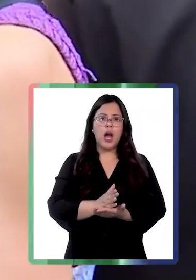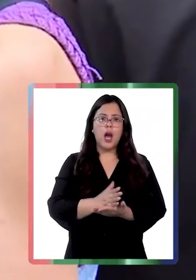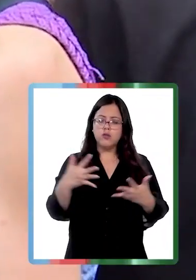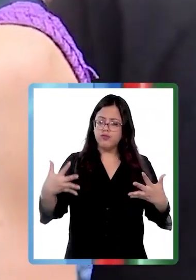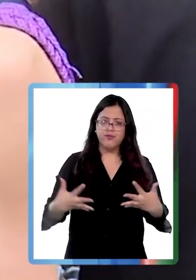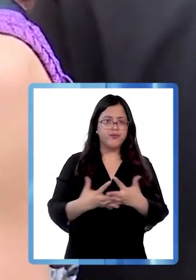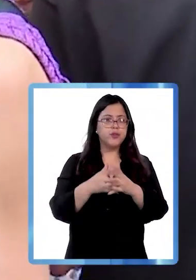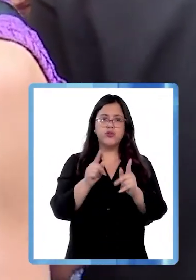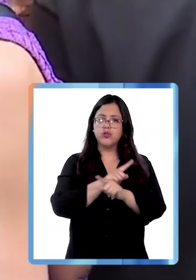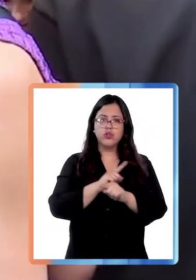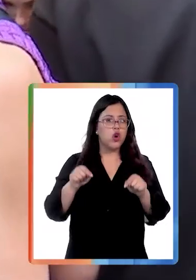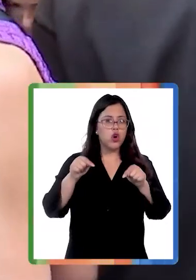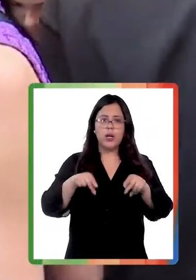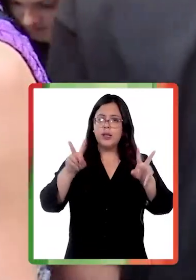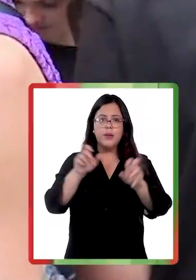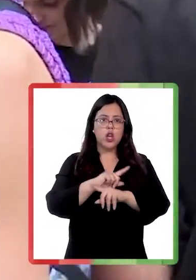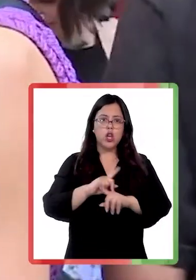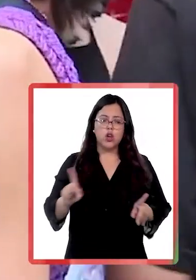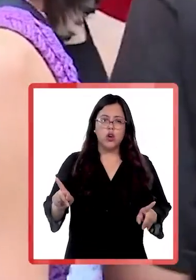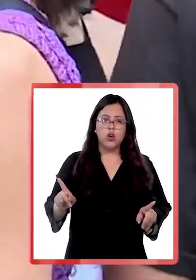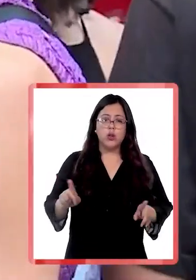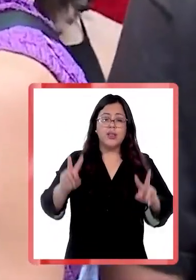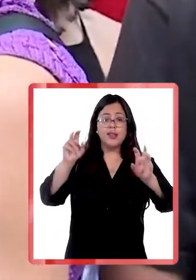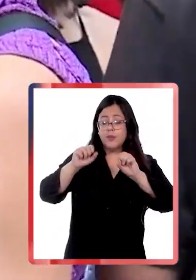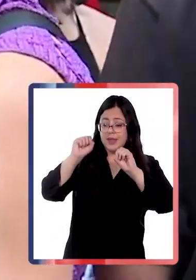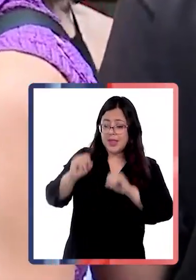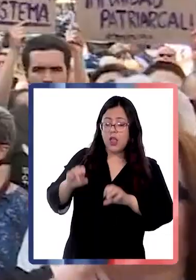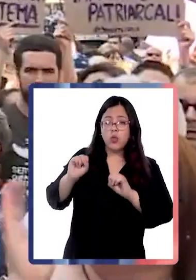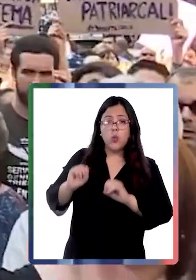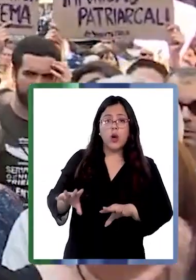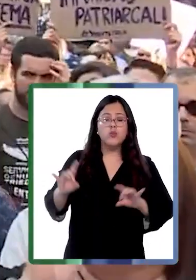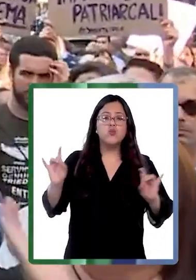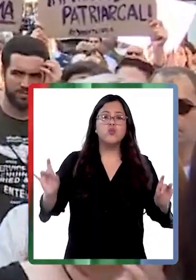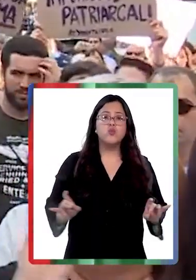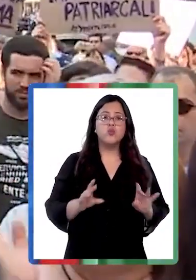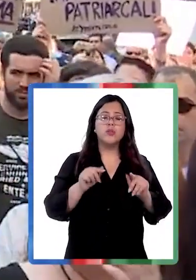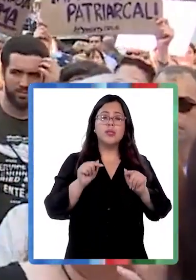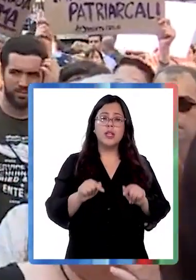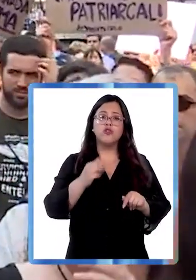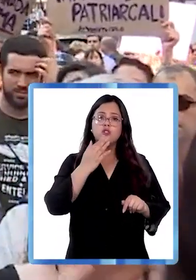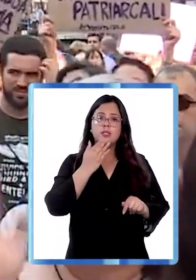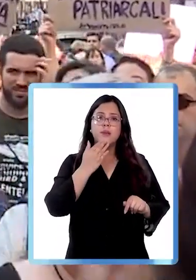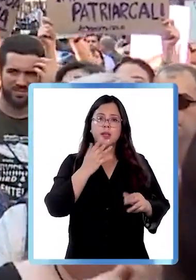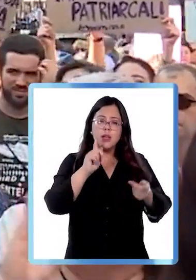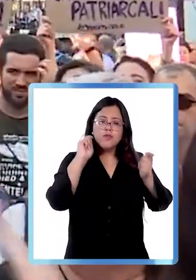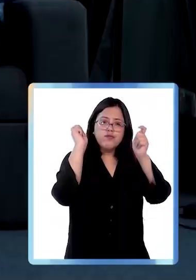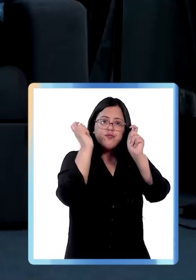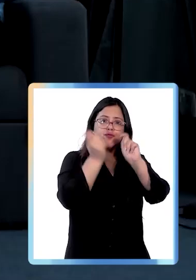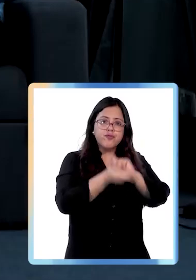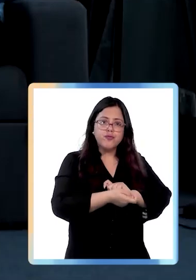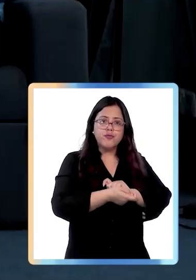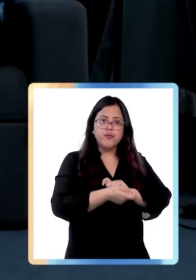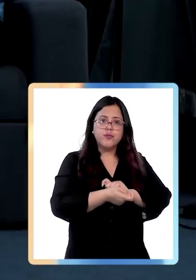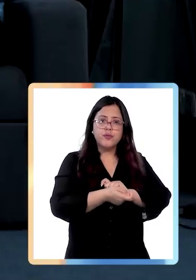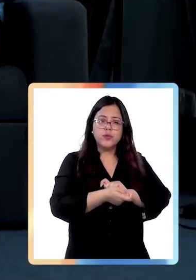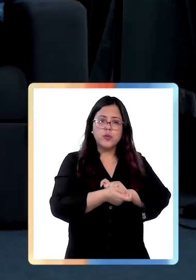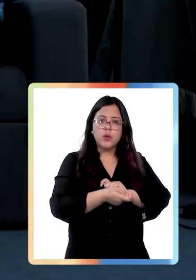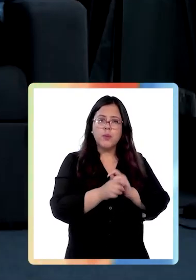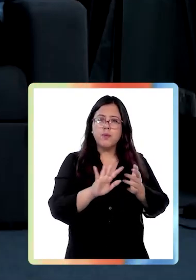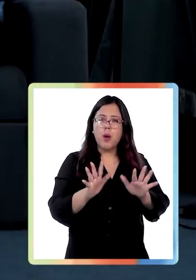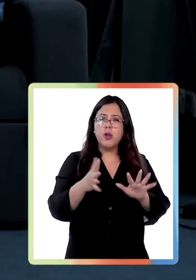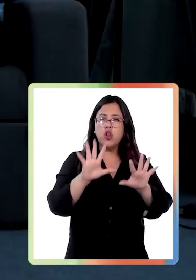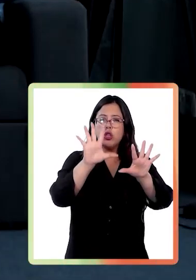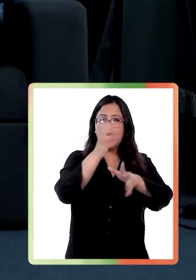no obligar, no coercionar con ese tipo de cosas. Y la educación probablemente en este sentido también cambió un poco